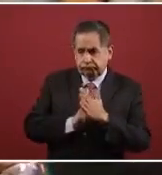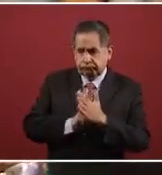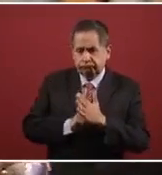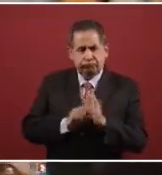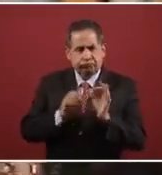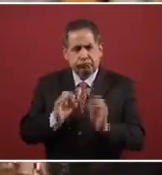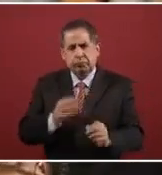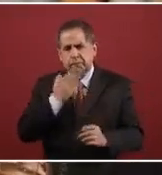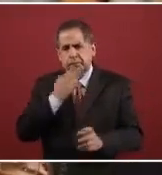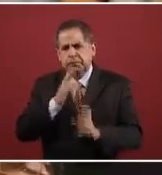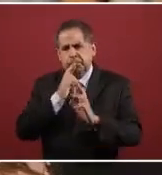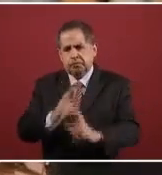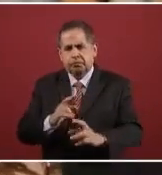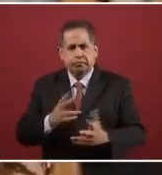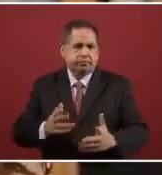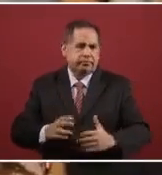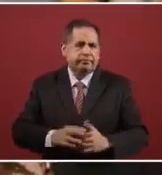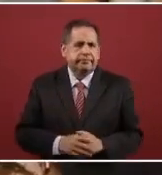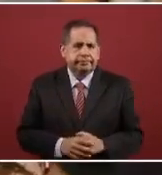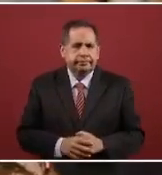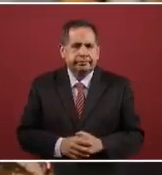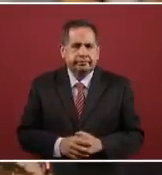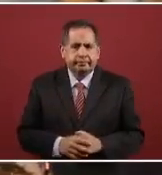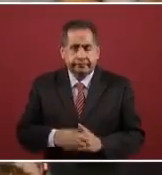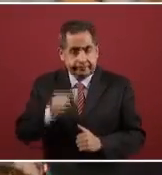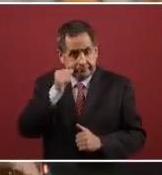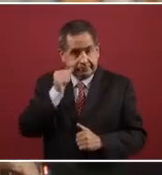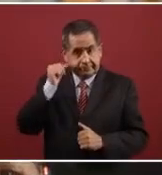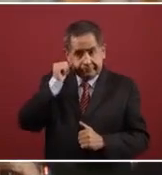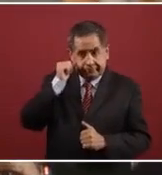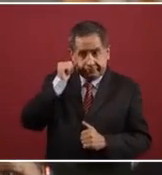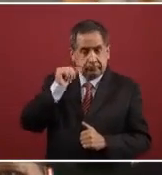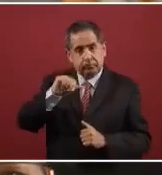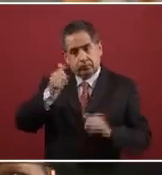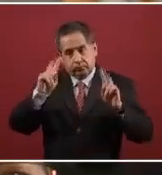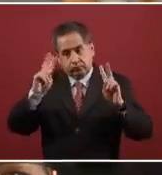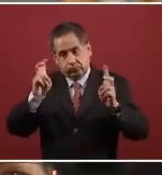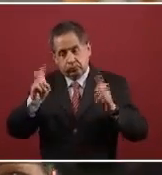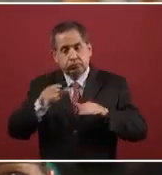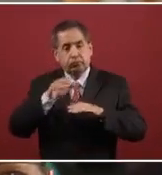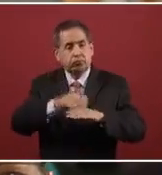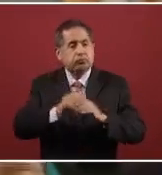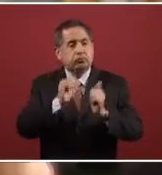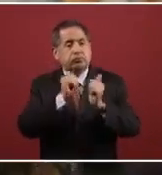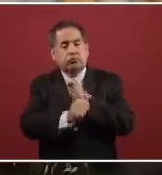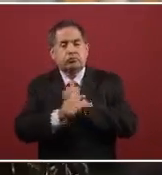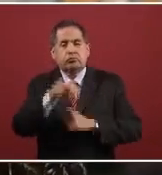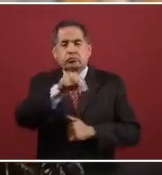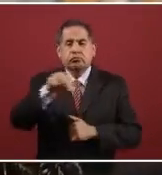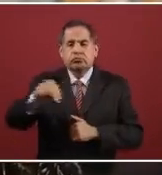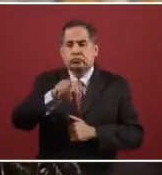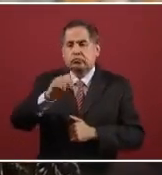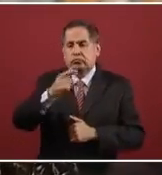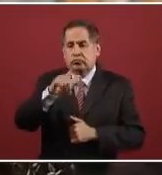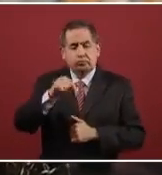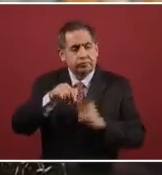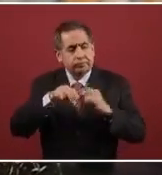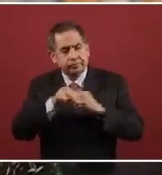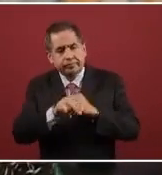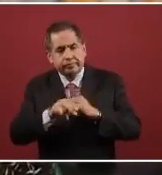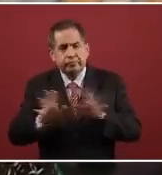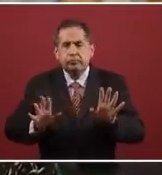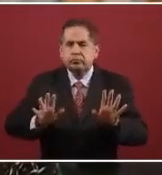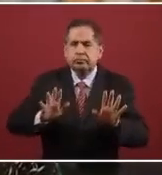habría resultados. El día de ayer en otro tema, en el tema de la carretera de Nogales, mencionó que ya no va